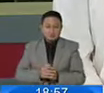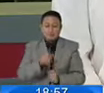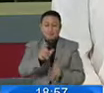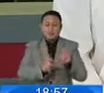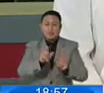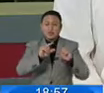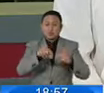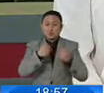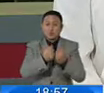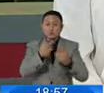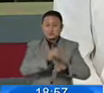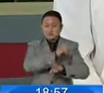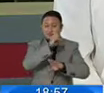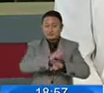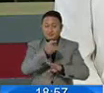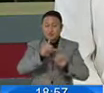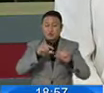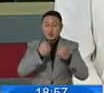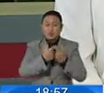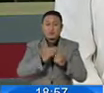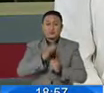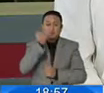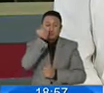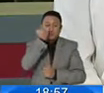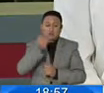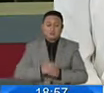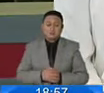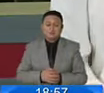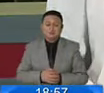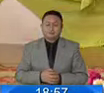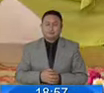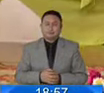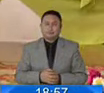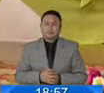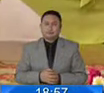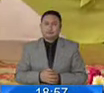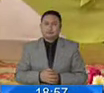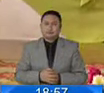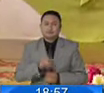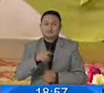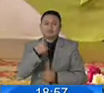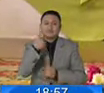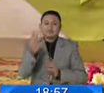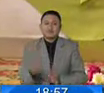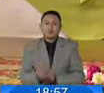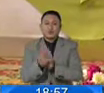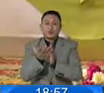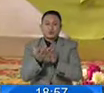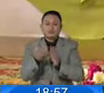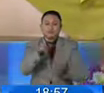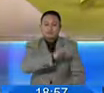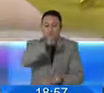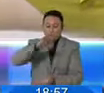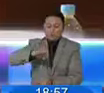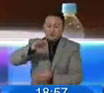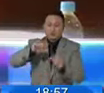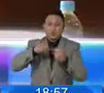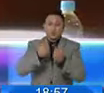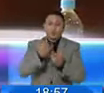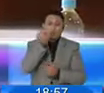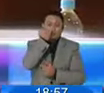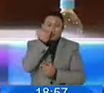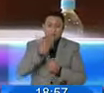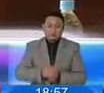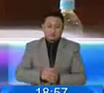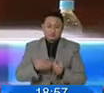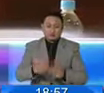de dirigentes de pueblos y nacionalidades indígenas. Primer encuentro con representantes de las nacionalidades indígenas, luego que el